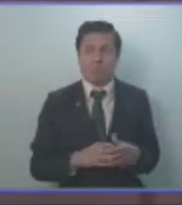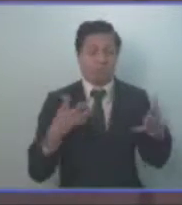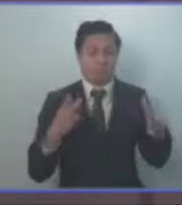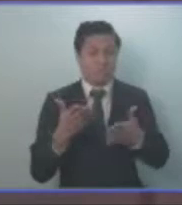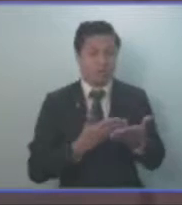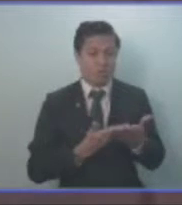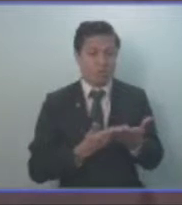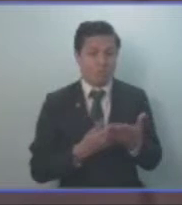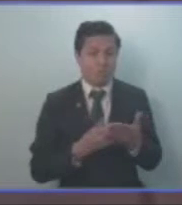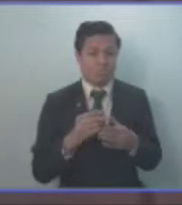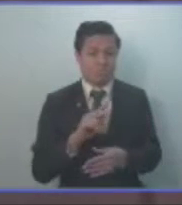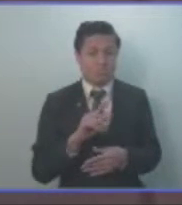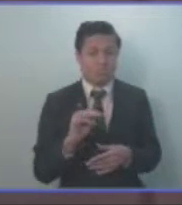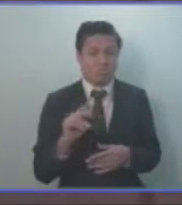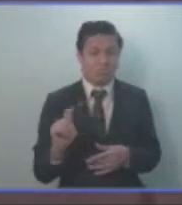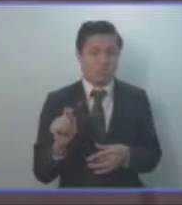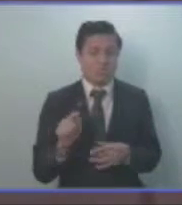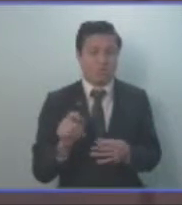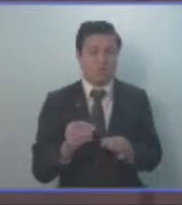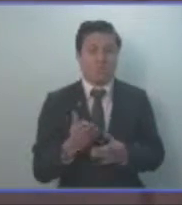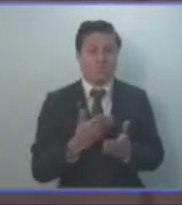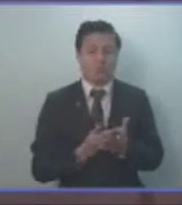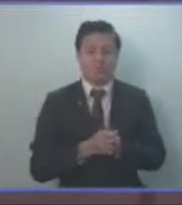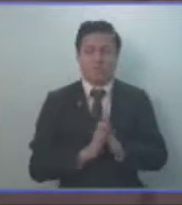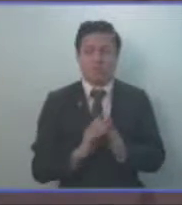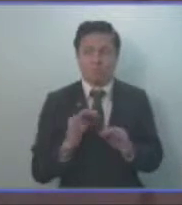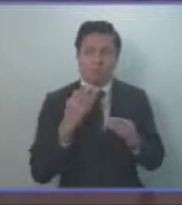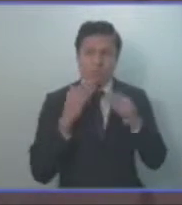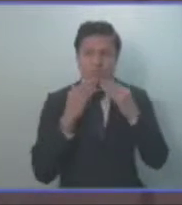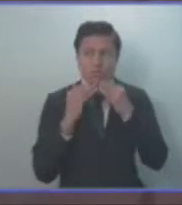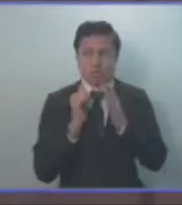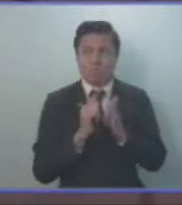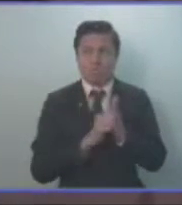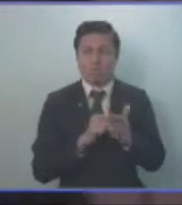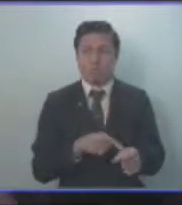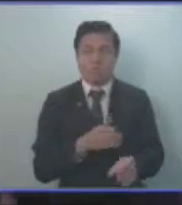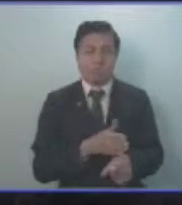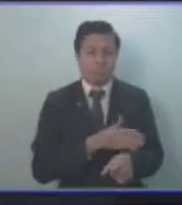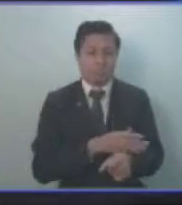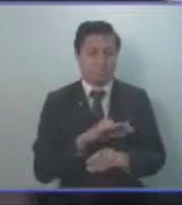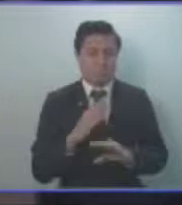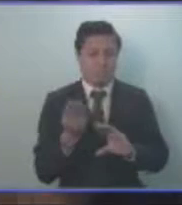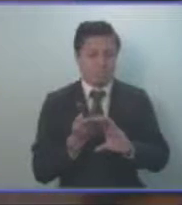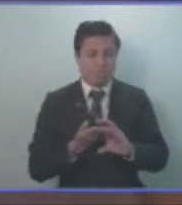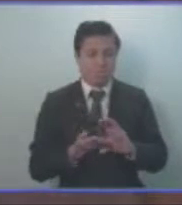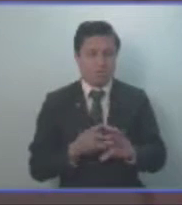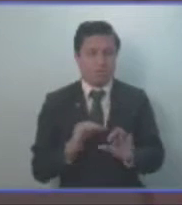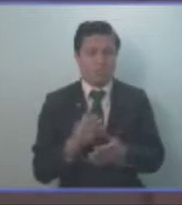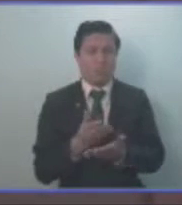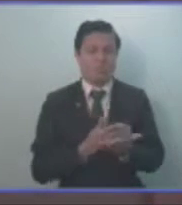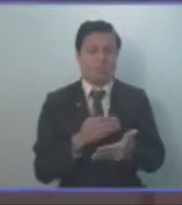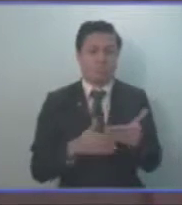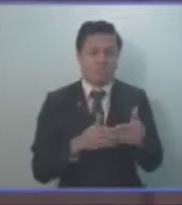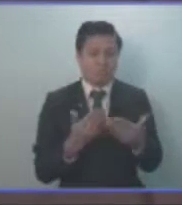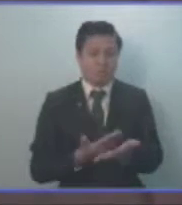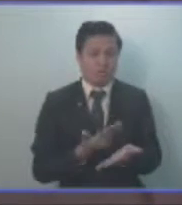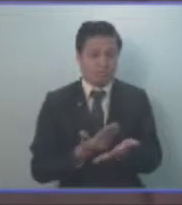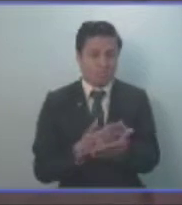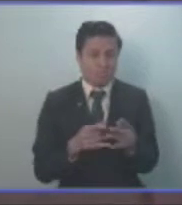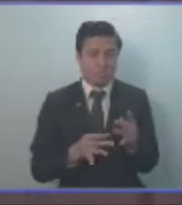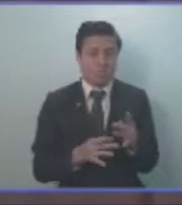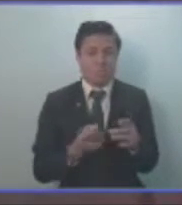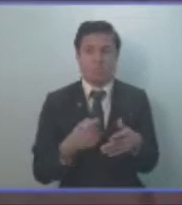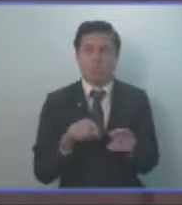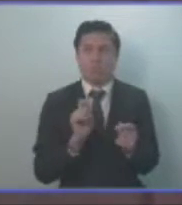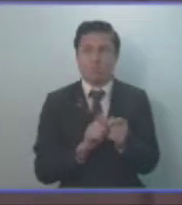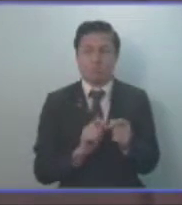Habiéndose recibido en el Viceministerio de Transporte la solicitud a que se refiere el artículo anterior y sus anexos, este procederá al estudio jurídico